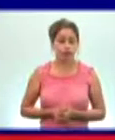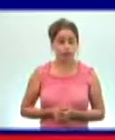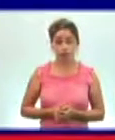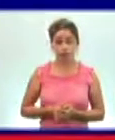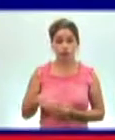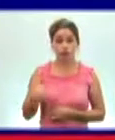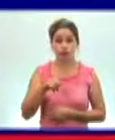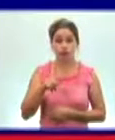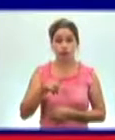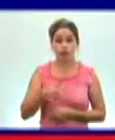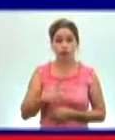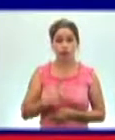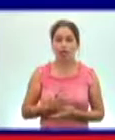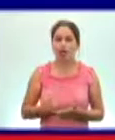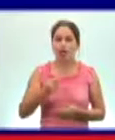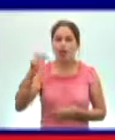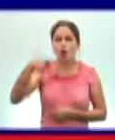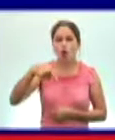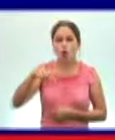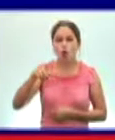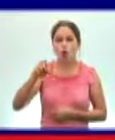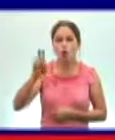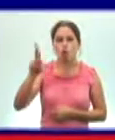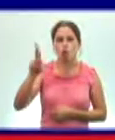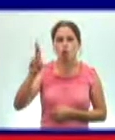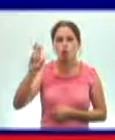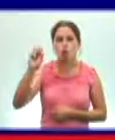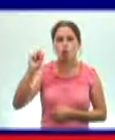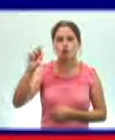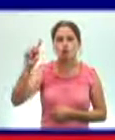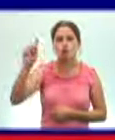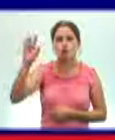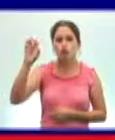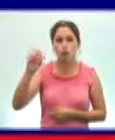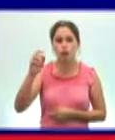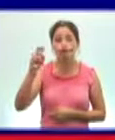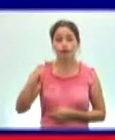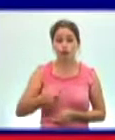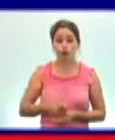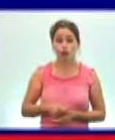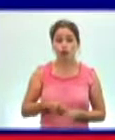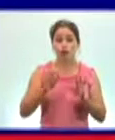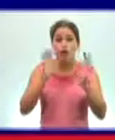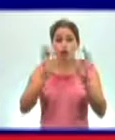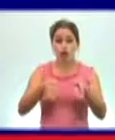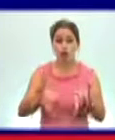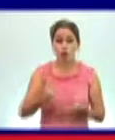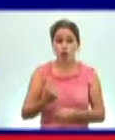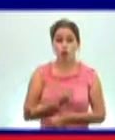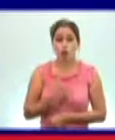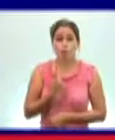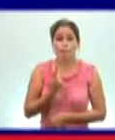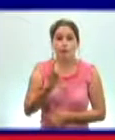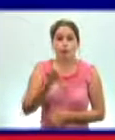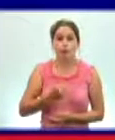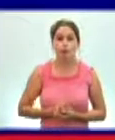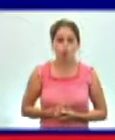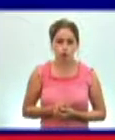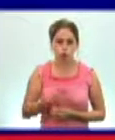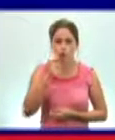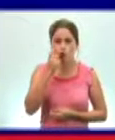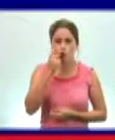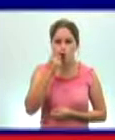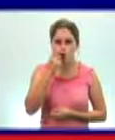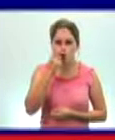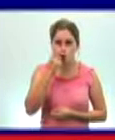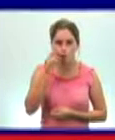hacer justicia es hacérnoslas. Ser justo es terminar siendo justo con uno mismo. Solo hay honra en la satisfacción